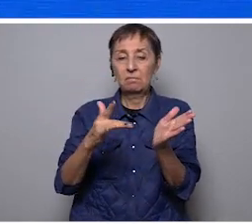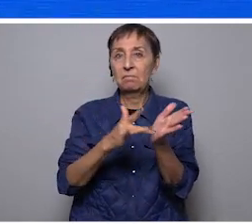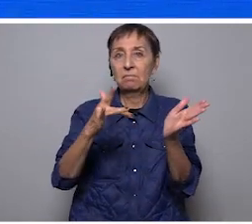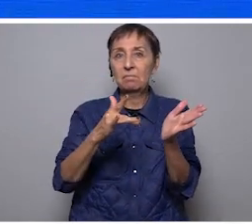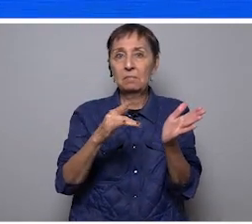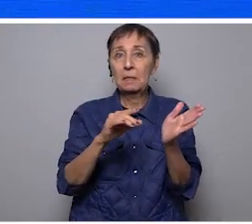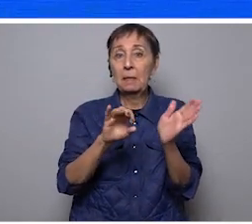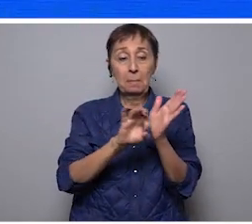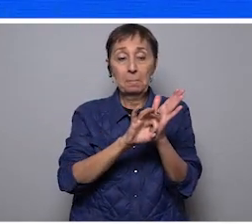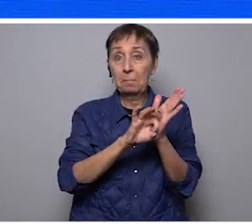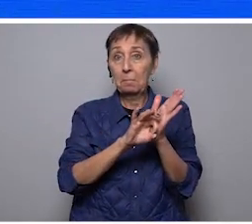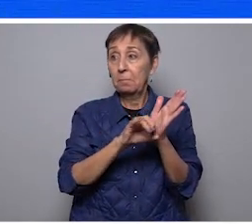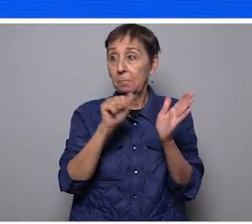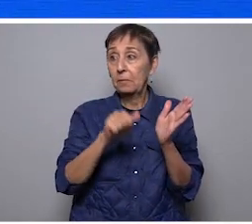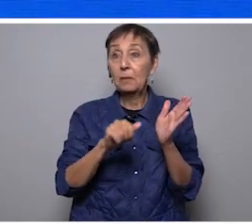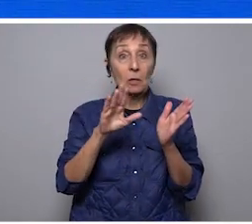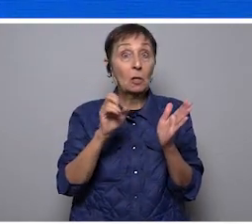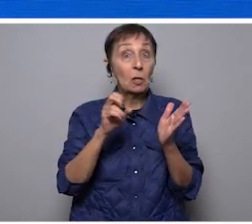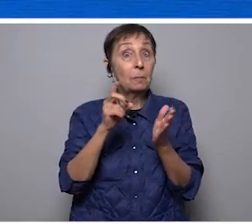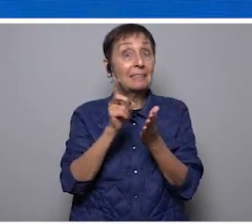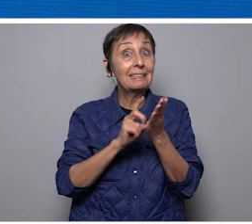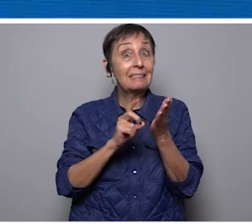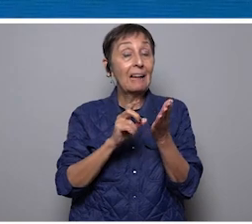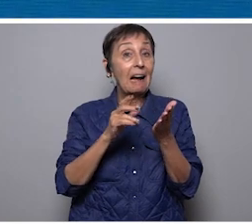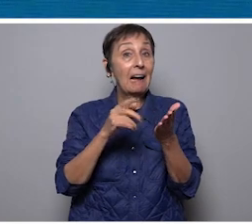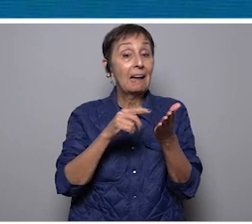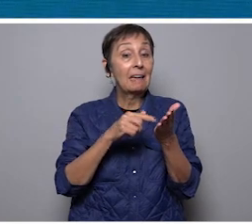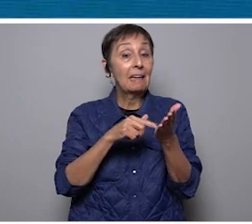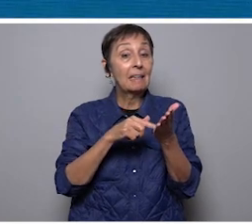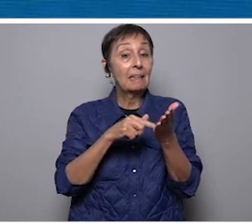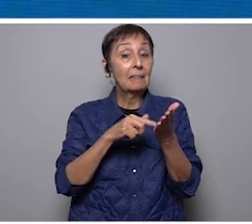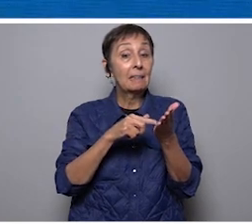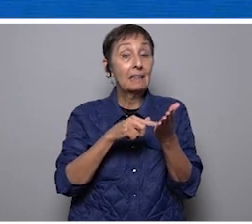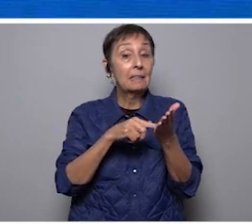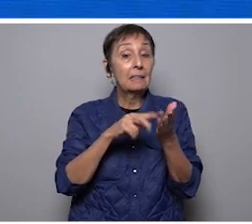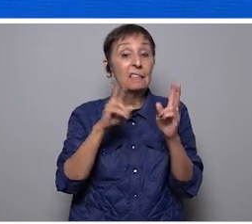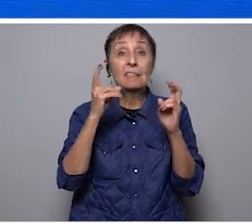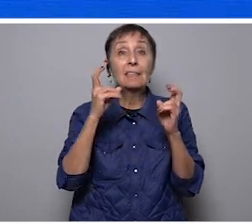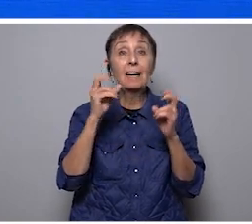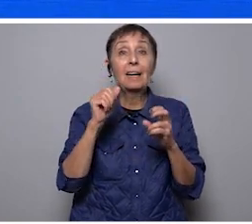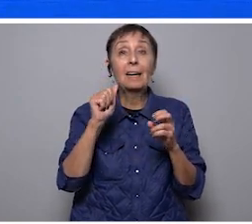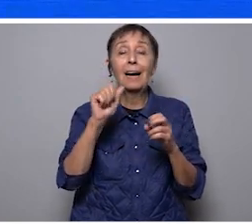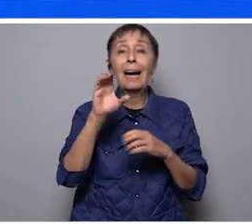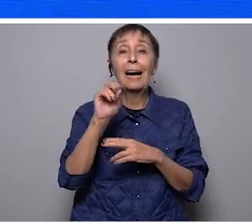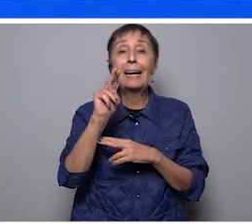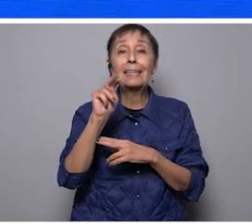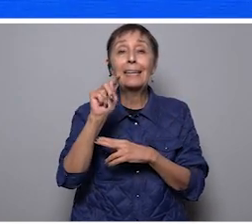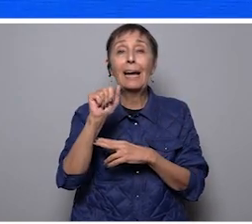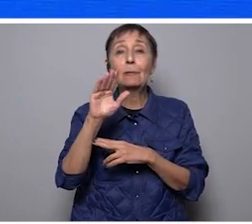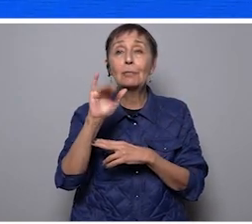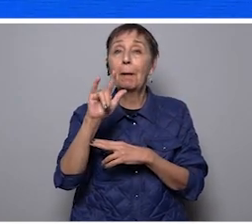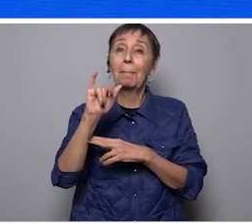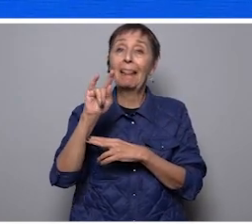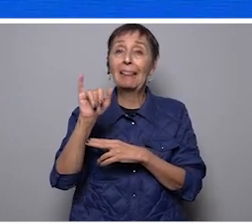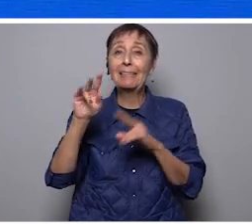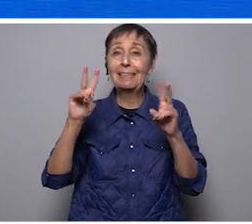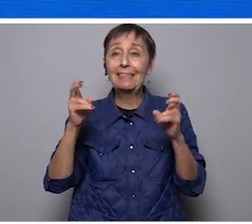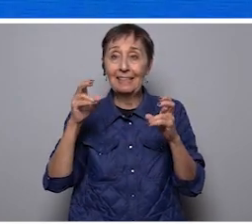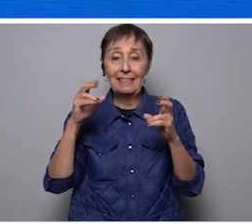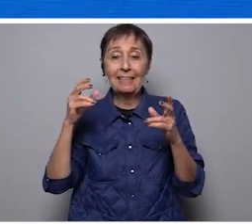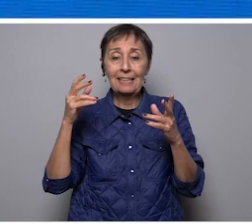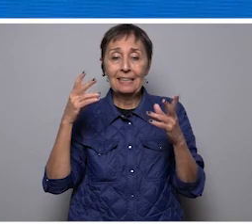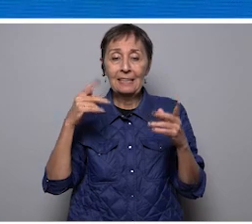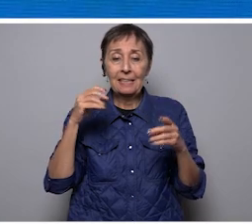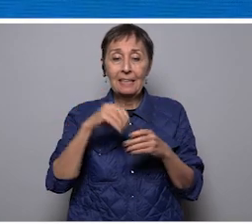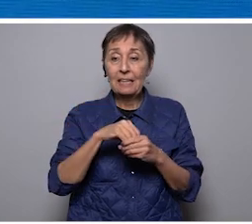diseñado conceptualmente contablemente operativamente en un proceso un laboratorio pero el